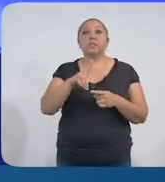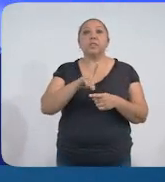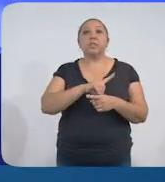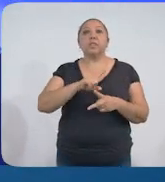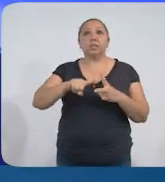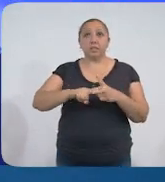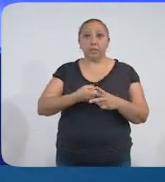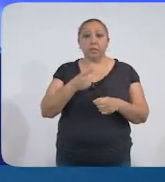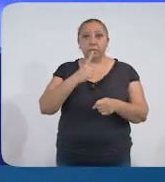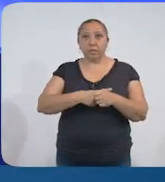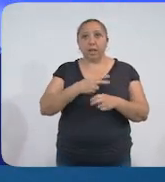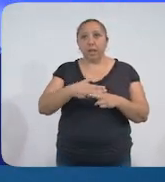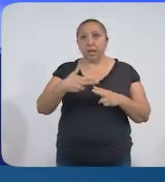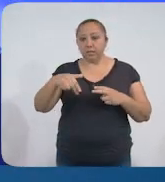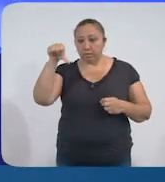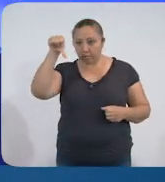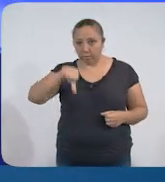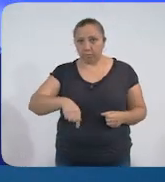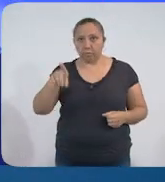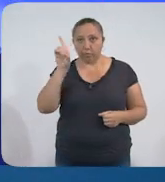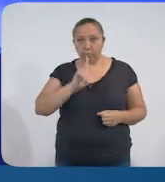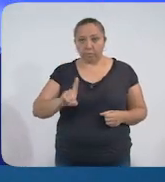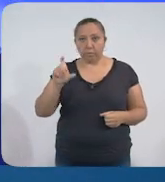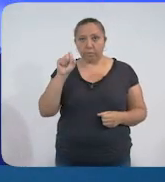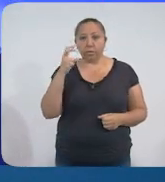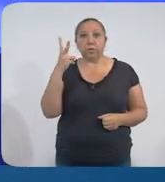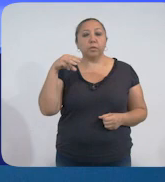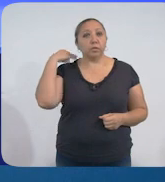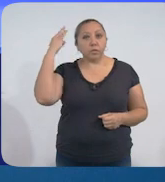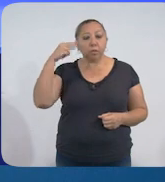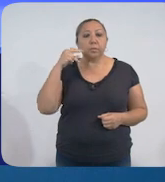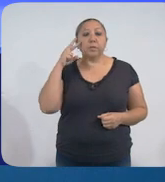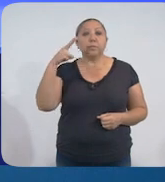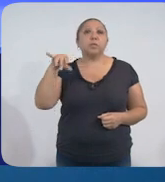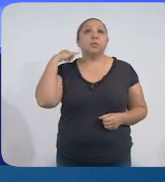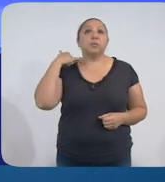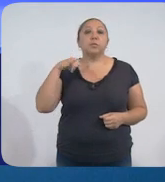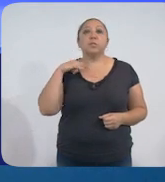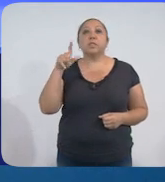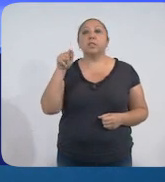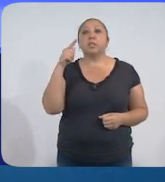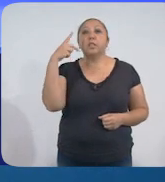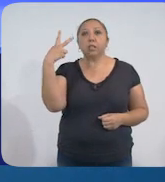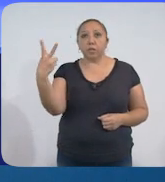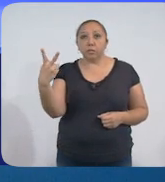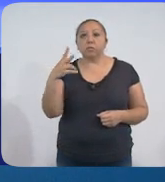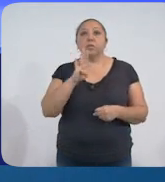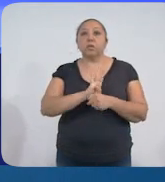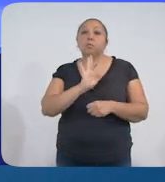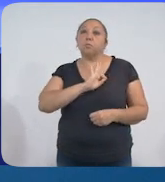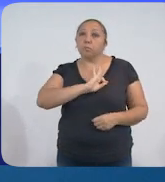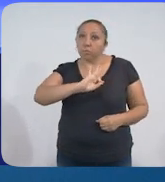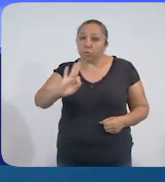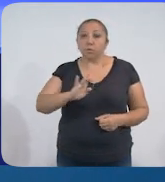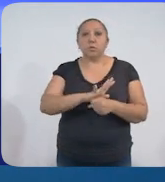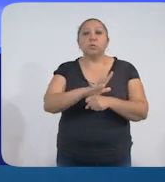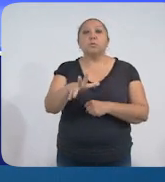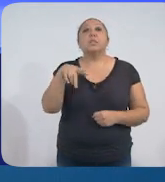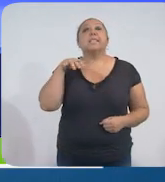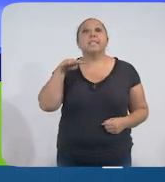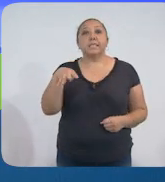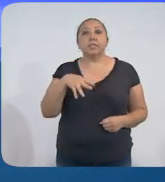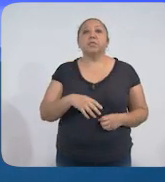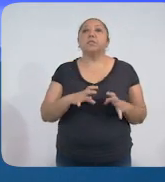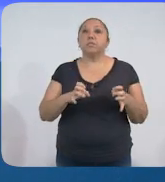que inició la contingencia y hasta el día de hoy, domingo 22 de marzo, se han detectado en Yucatán 72 casos sospechosos, de los cuales